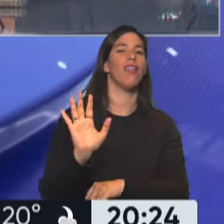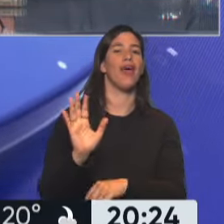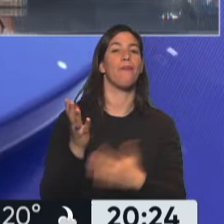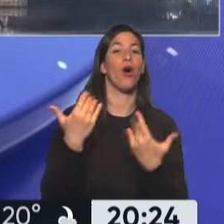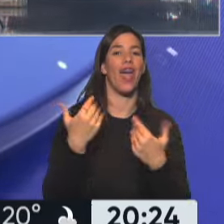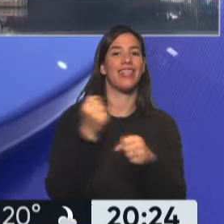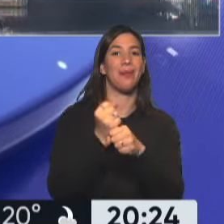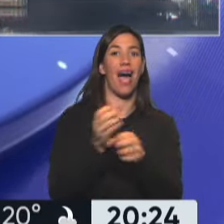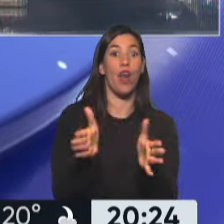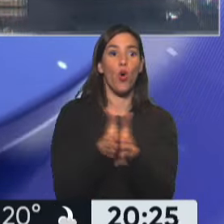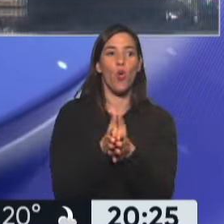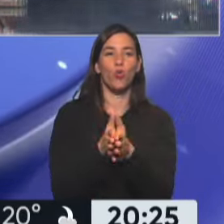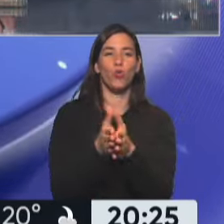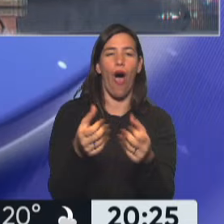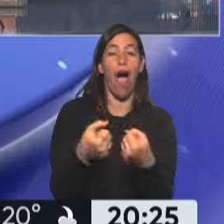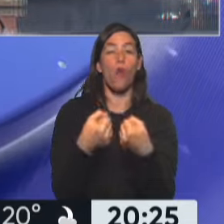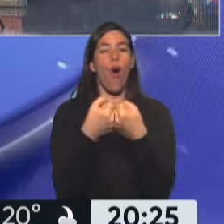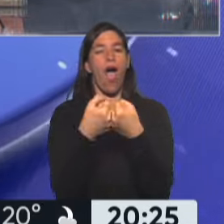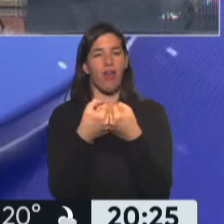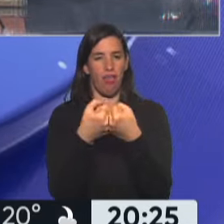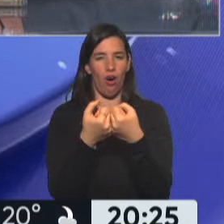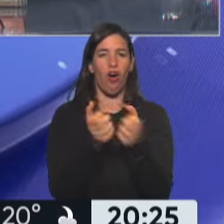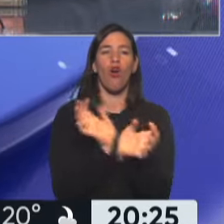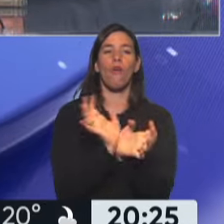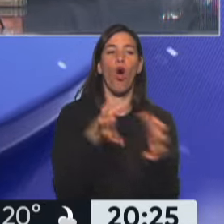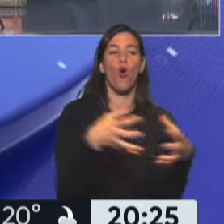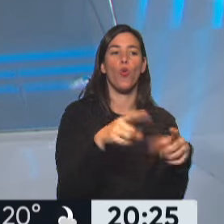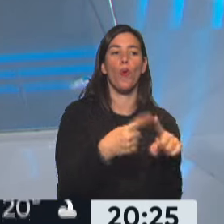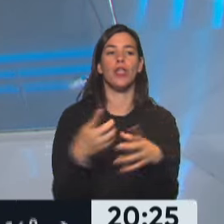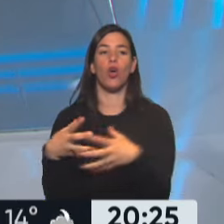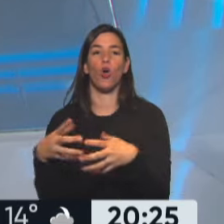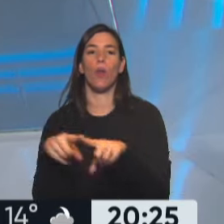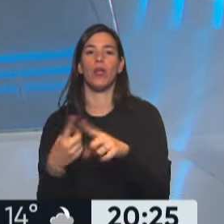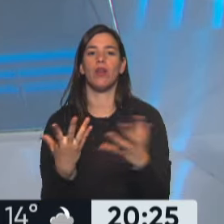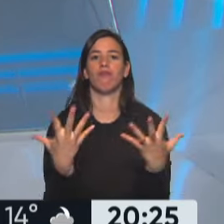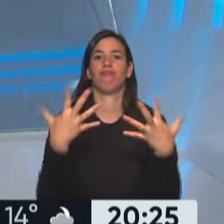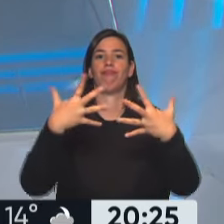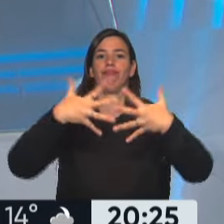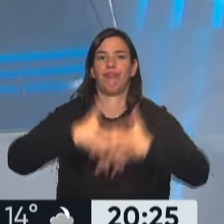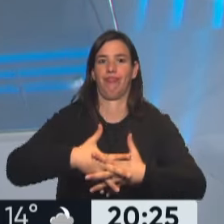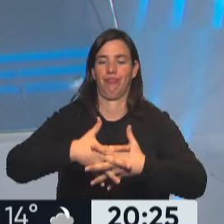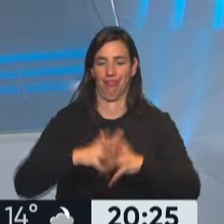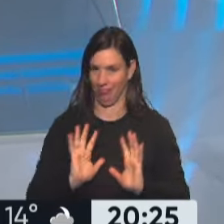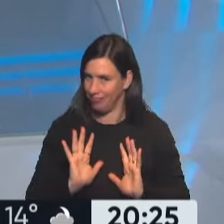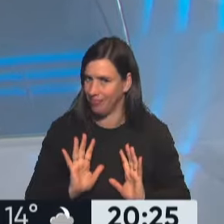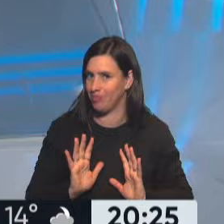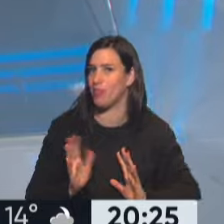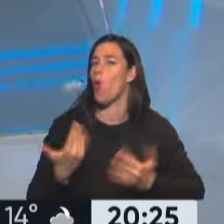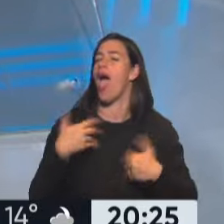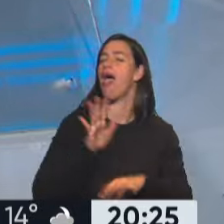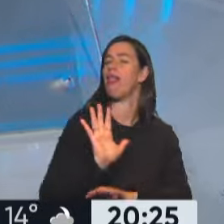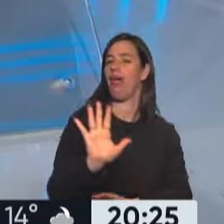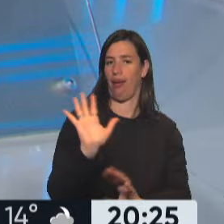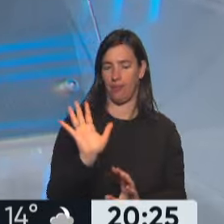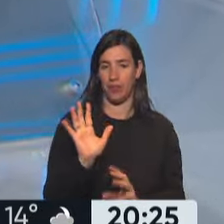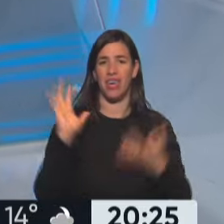ar al estilo de coalición el presidente m Yo creo que ha respondido por lo menos en sus acciones de